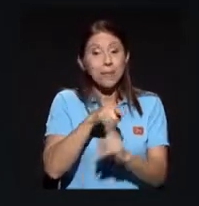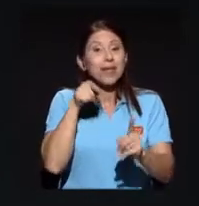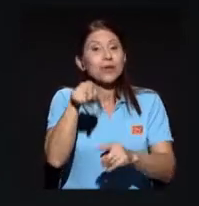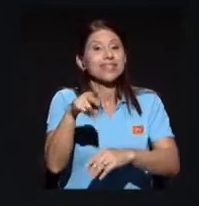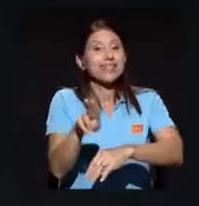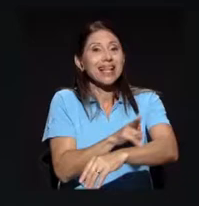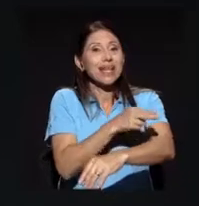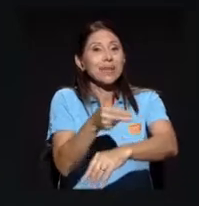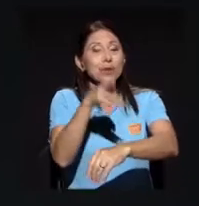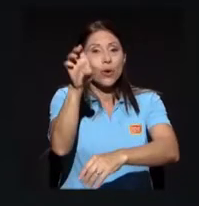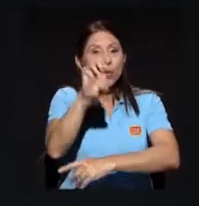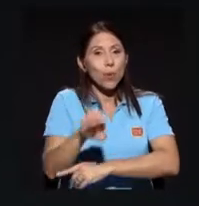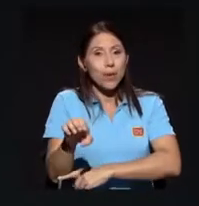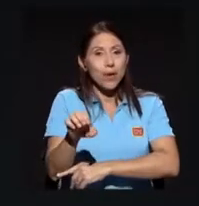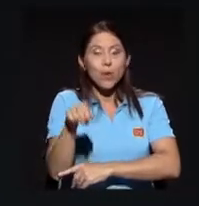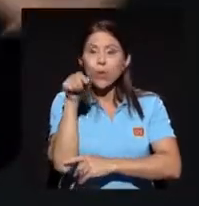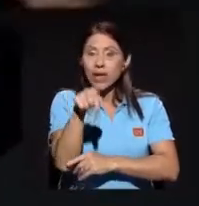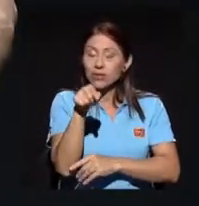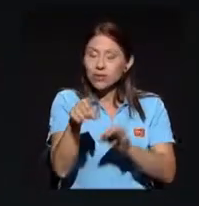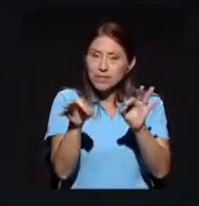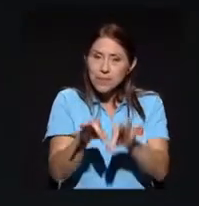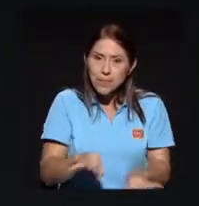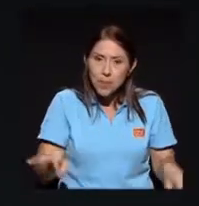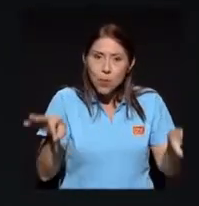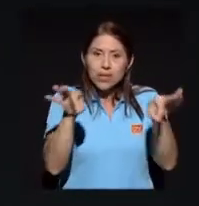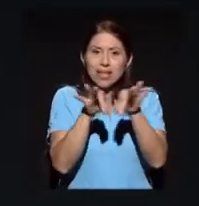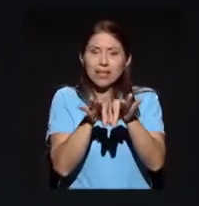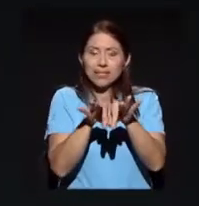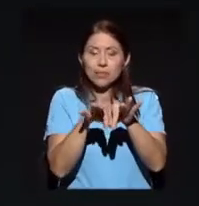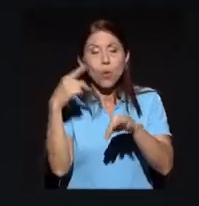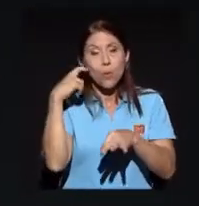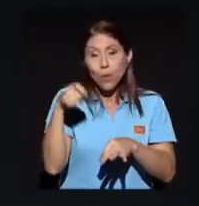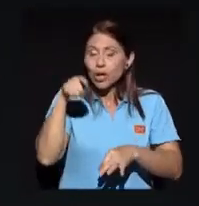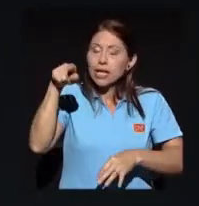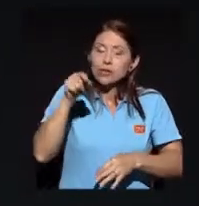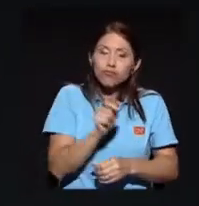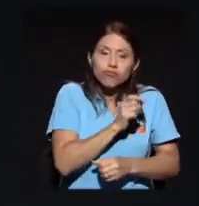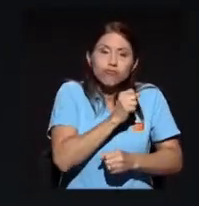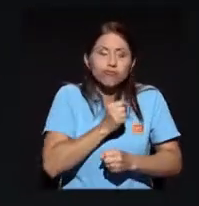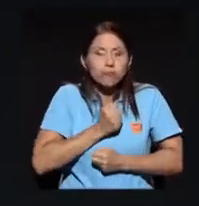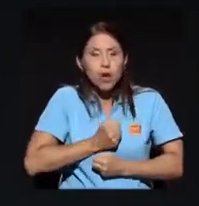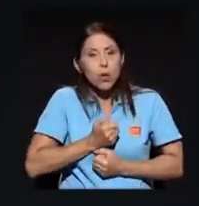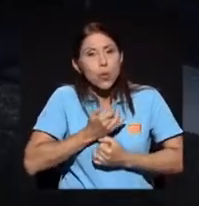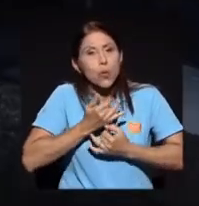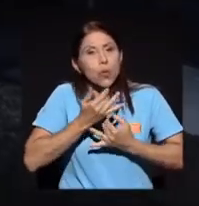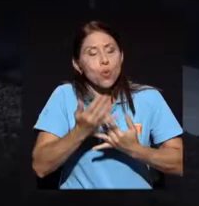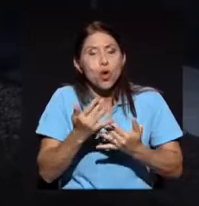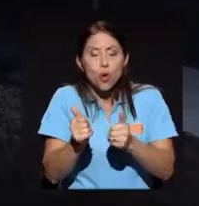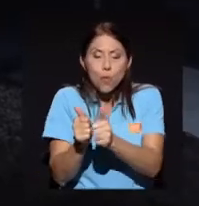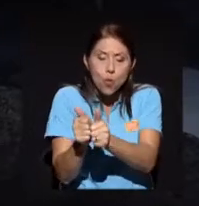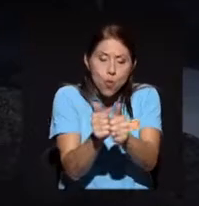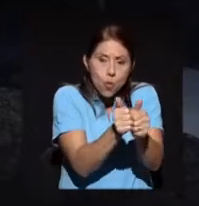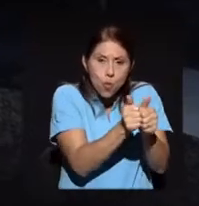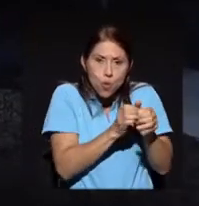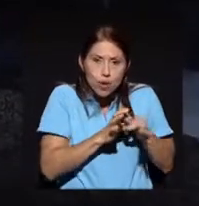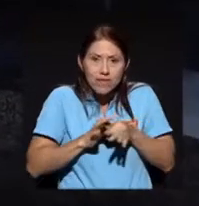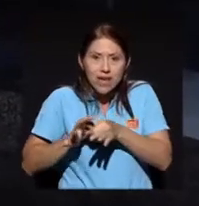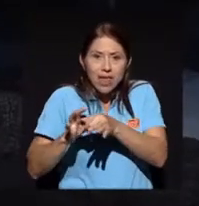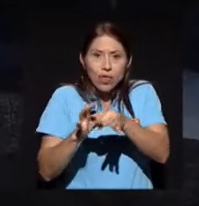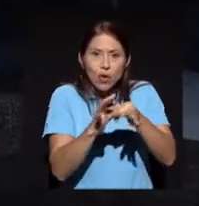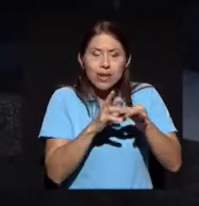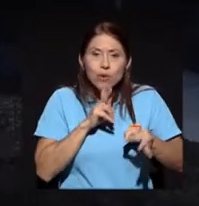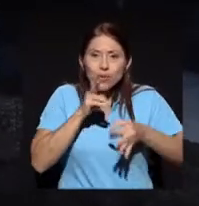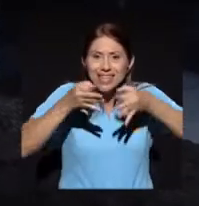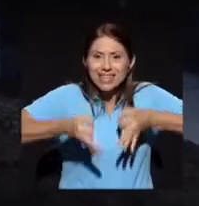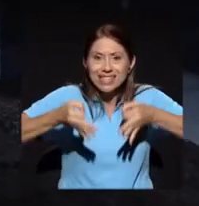importantísimo no sólo como unificador y autenticidad porque él dijo que le era un europeísta